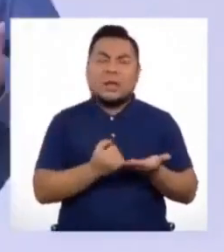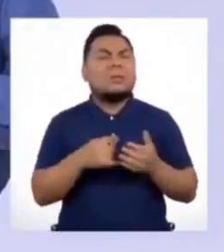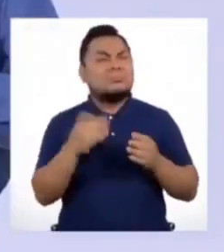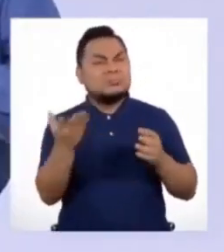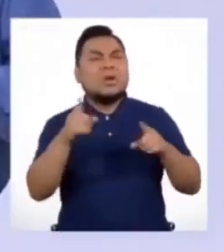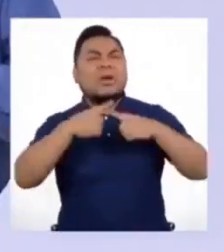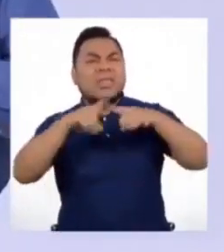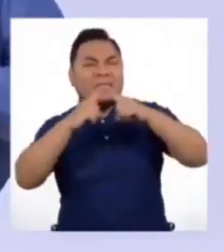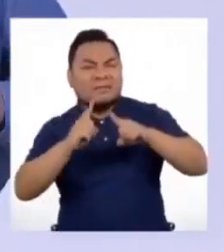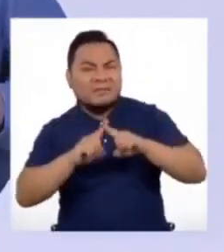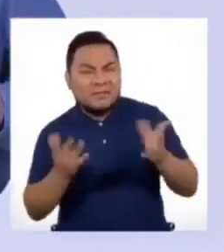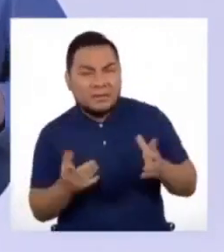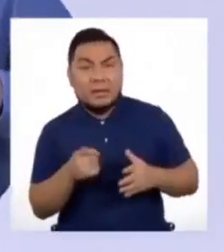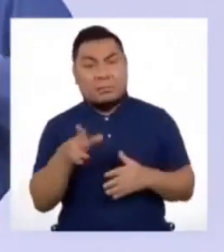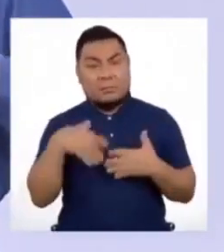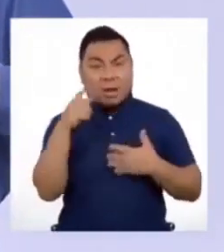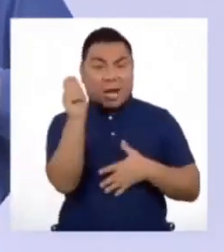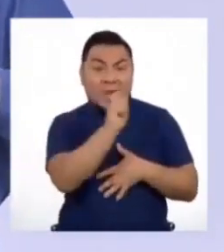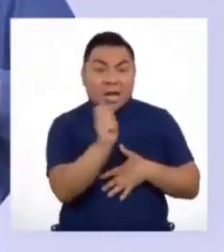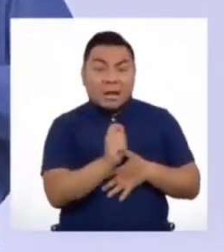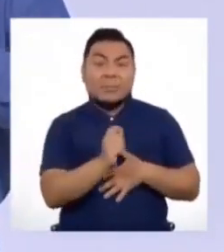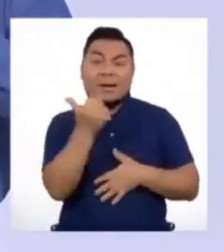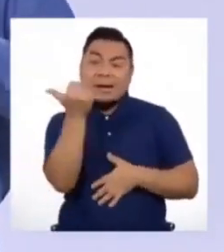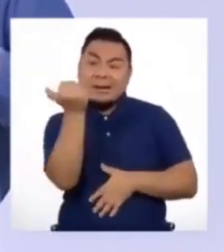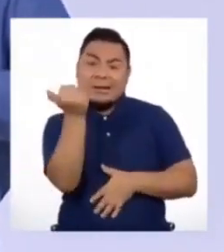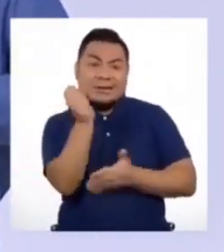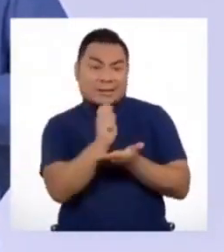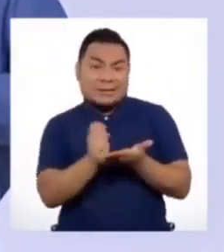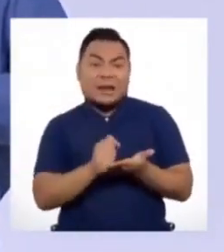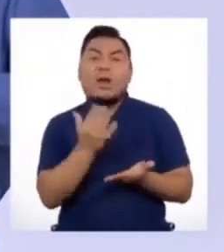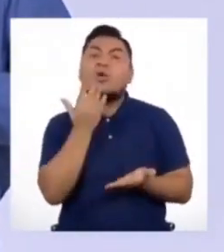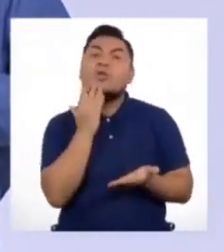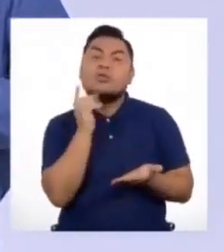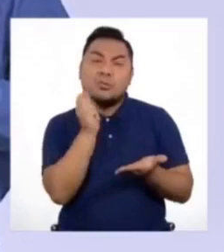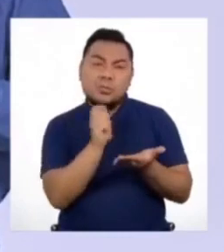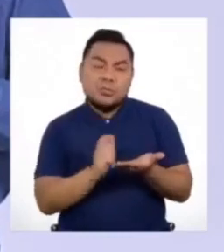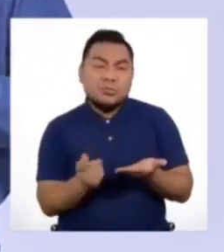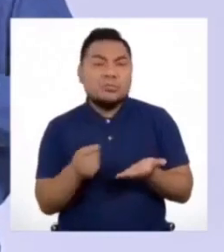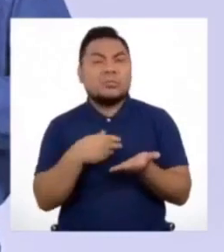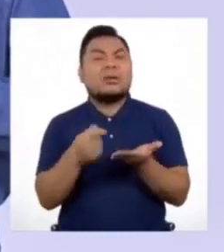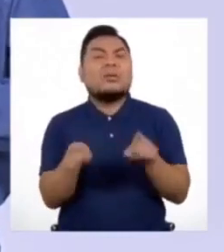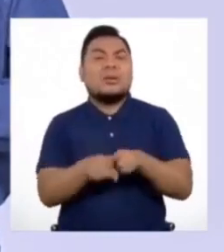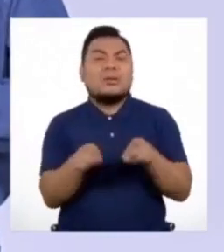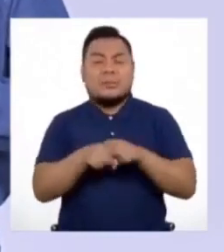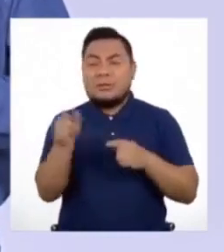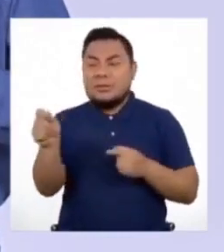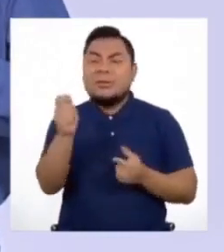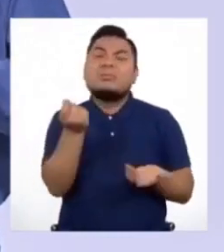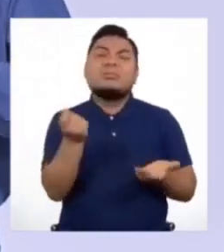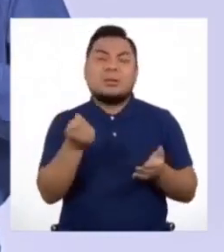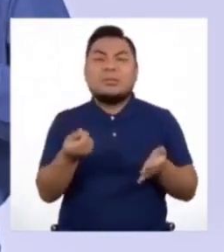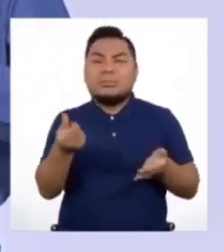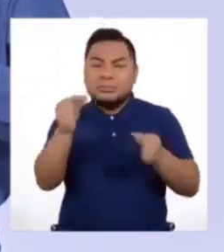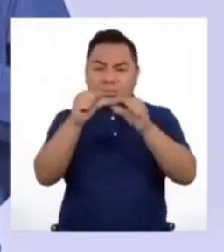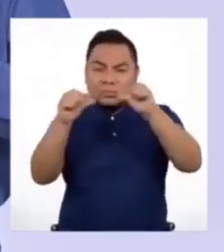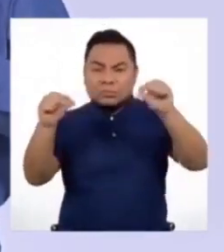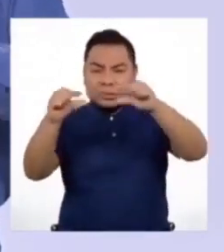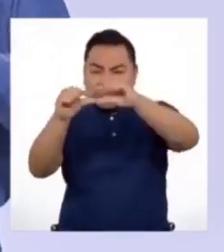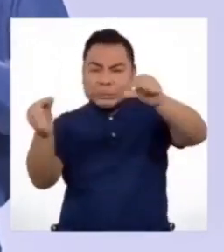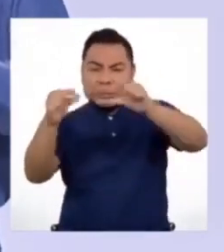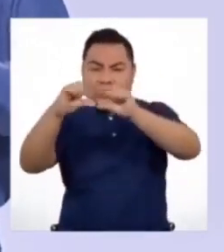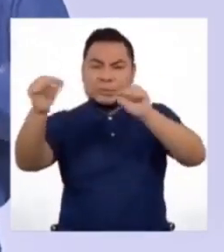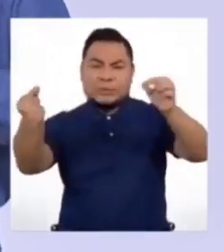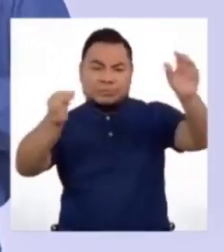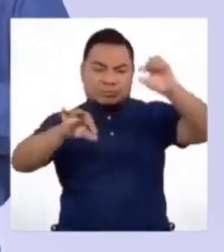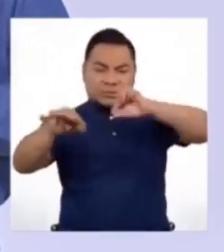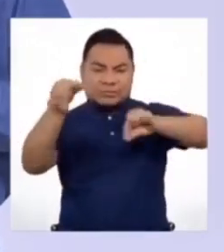diversos. Puedes usar lápices, lapiceros, lápices de colores e incluso el collage cortando tiras de papel de